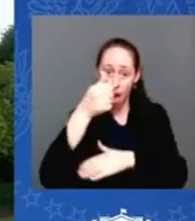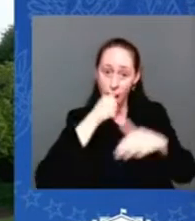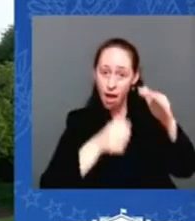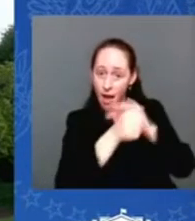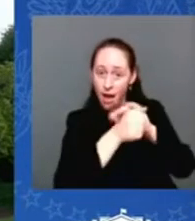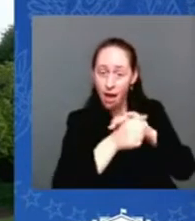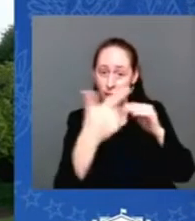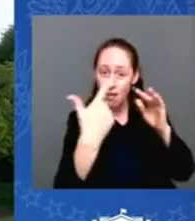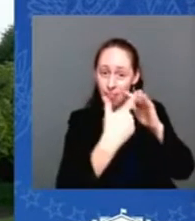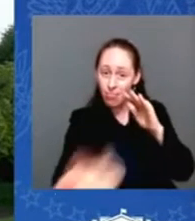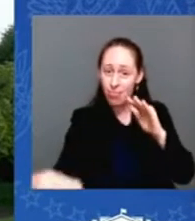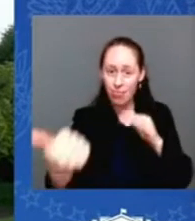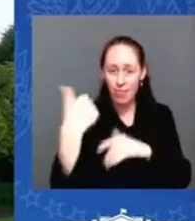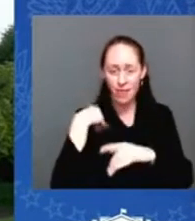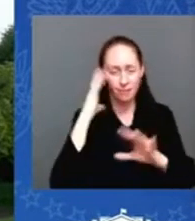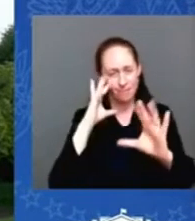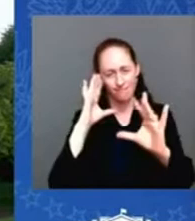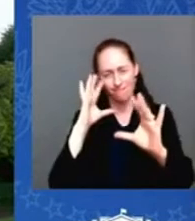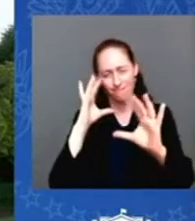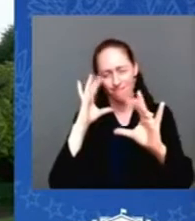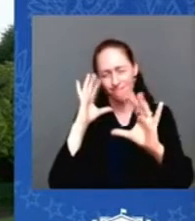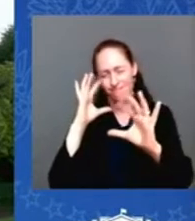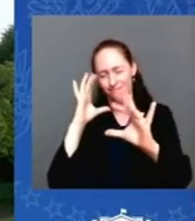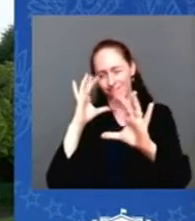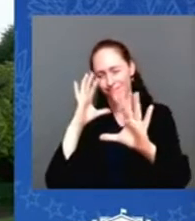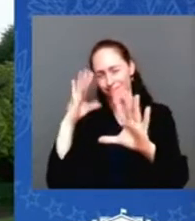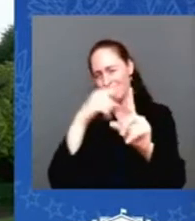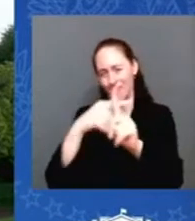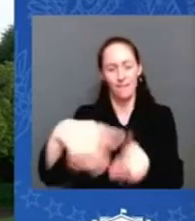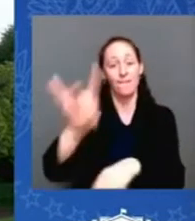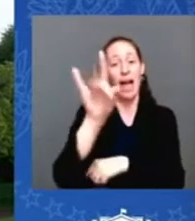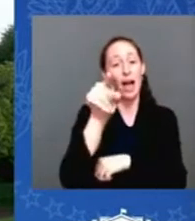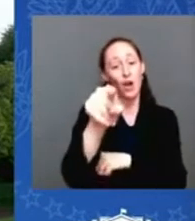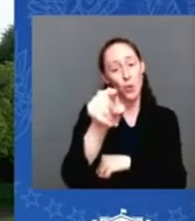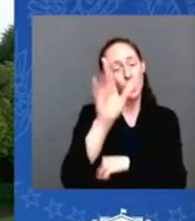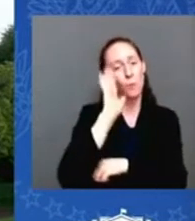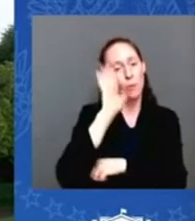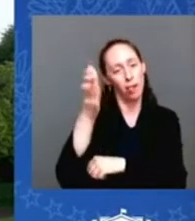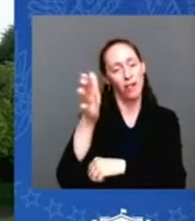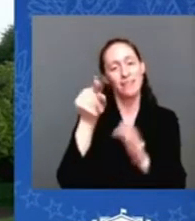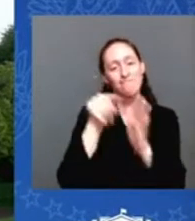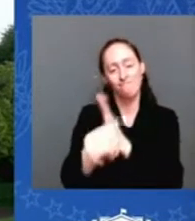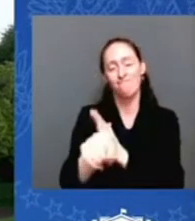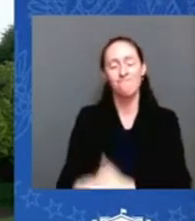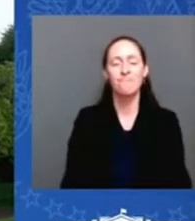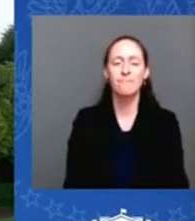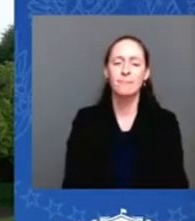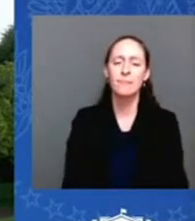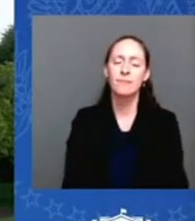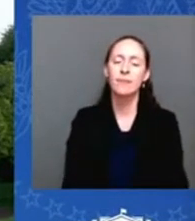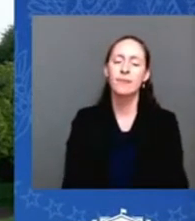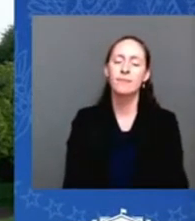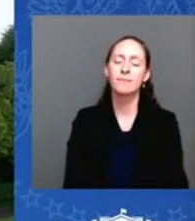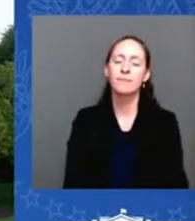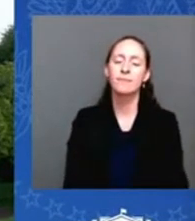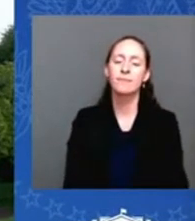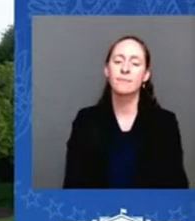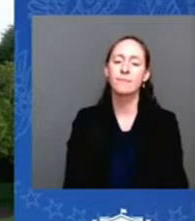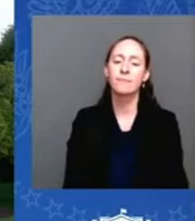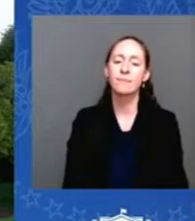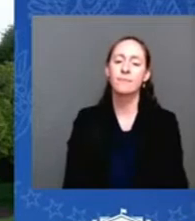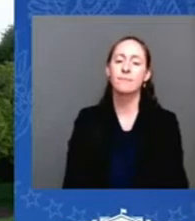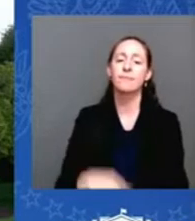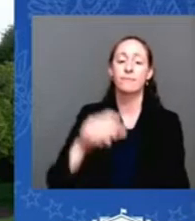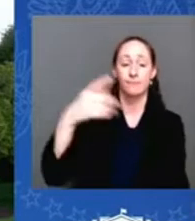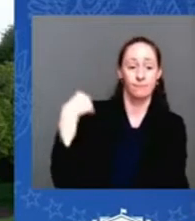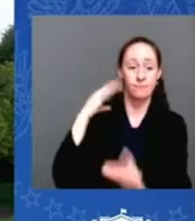este grupo terrorista en Afganistán. Y yo creo que ahí se va a basar el futuro de la relación entre Estados Unidos y Afganistán.